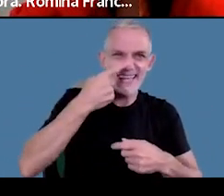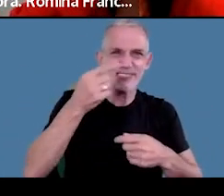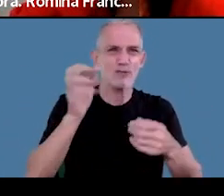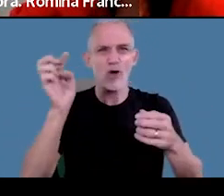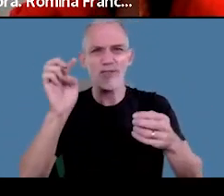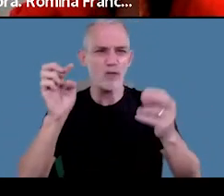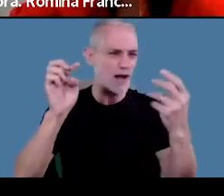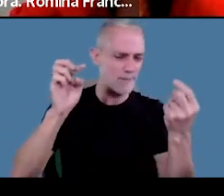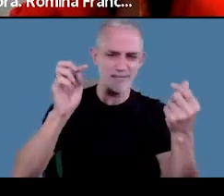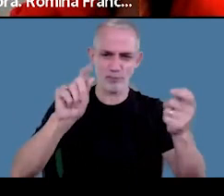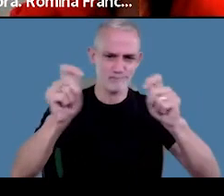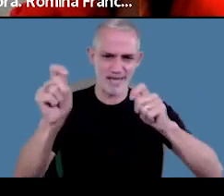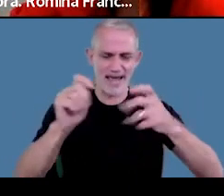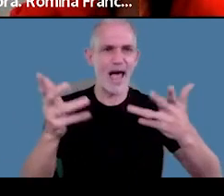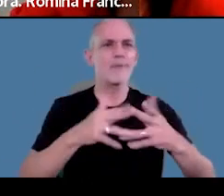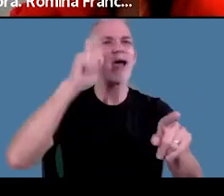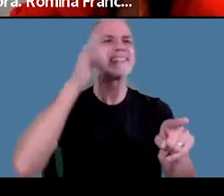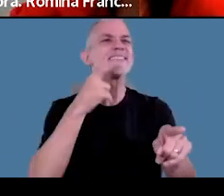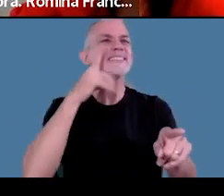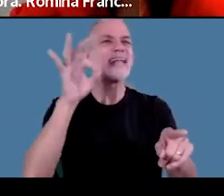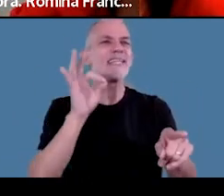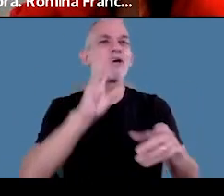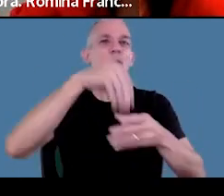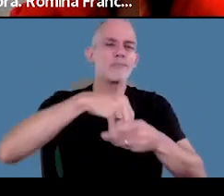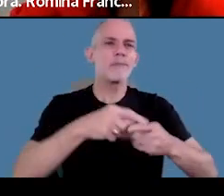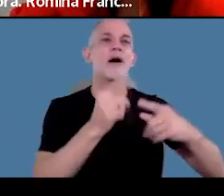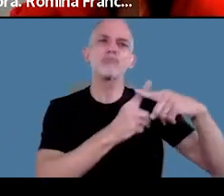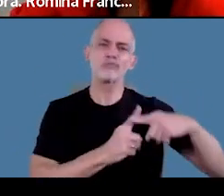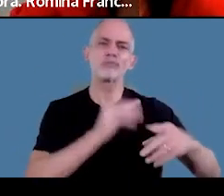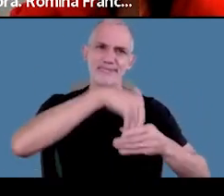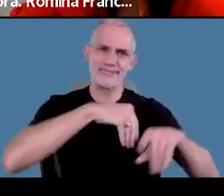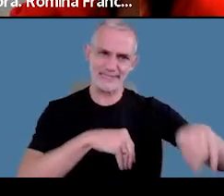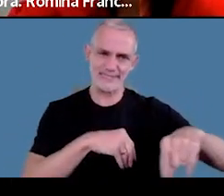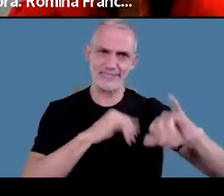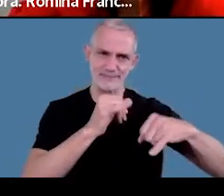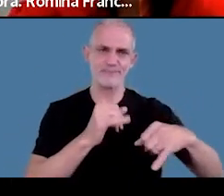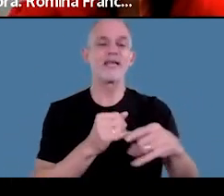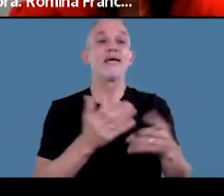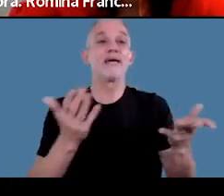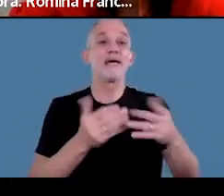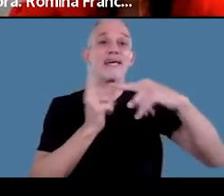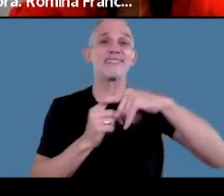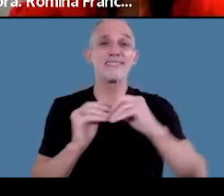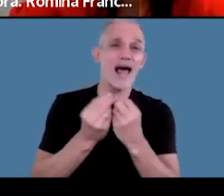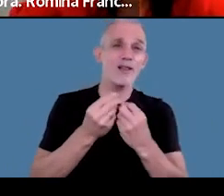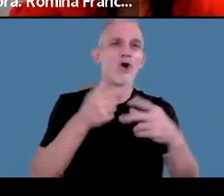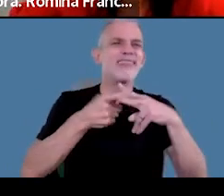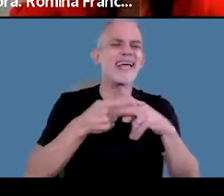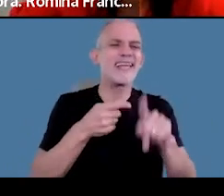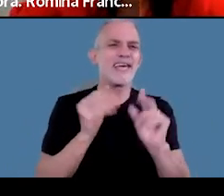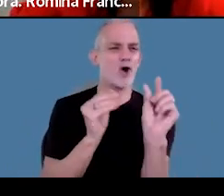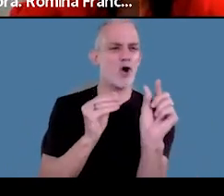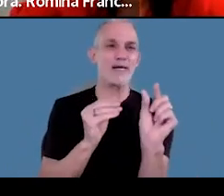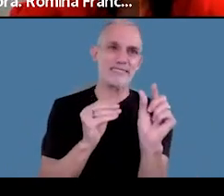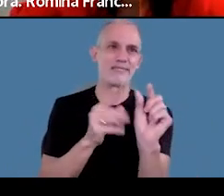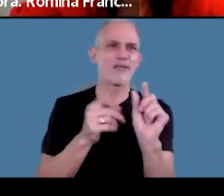para el estático las voy a considerar como computables. Saldo técnico, acá yo me voy a